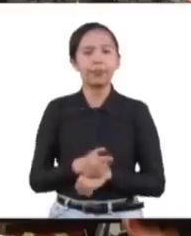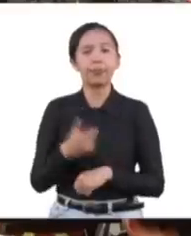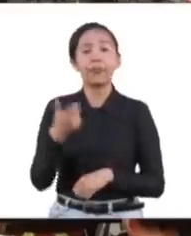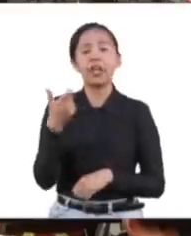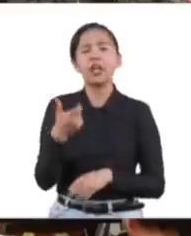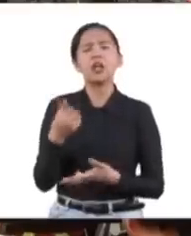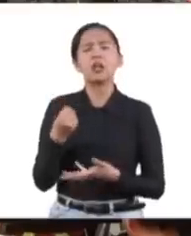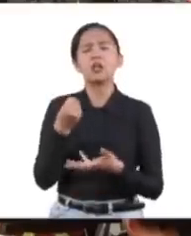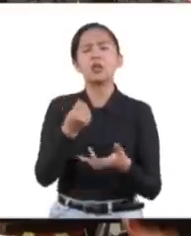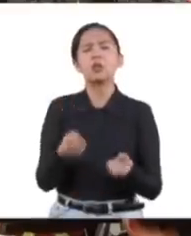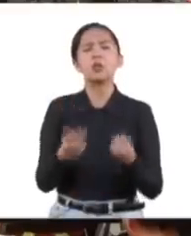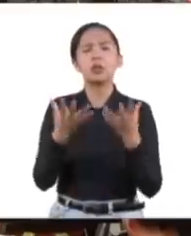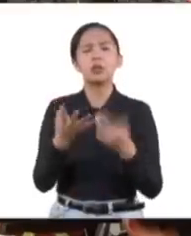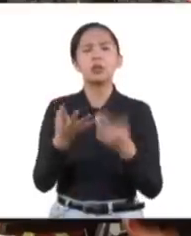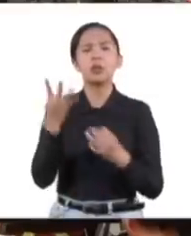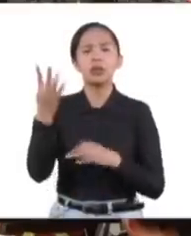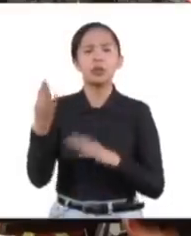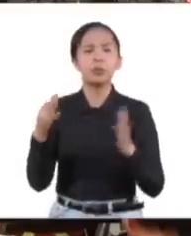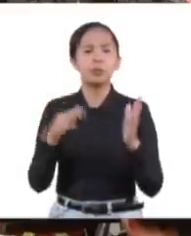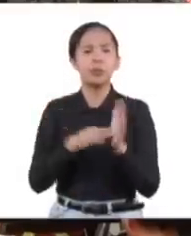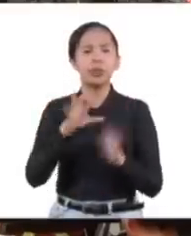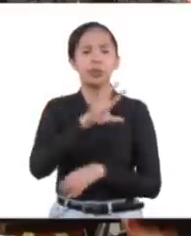de